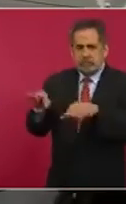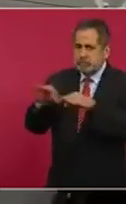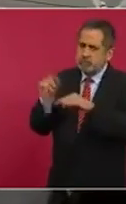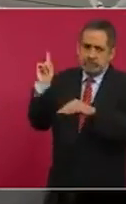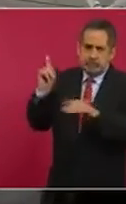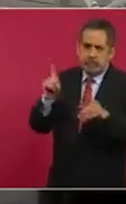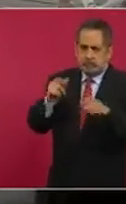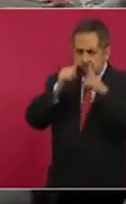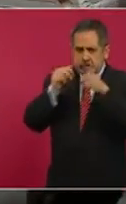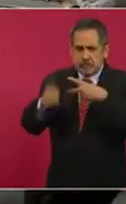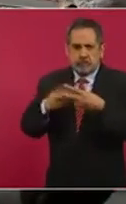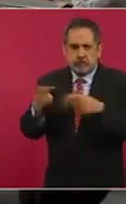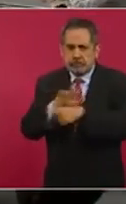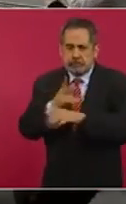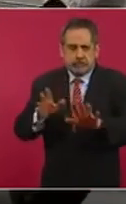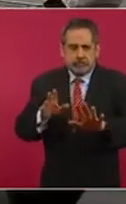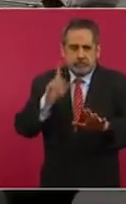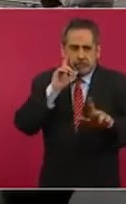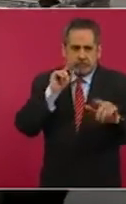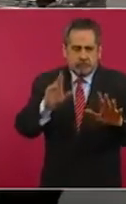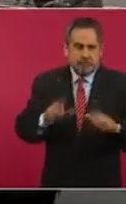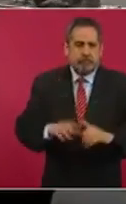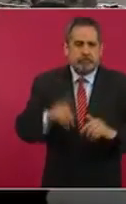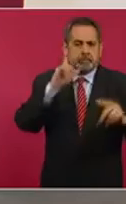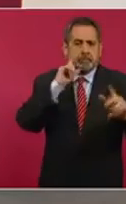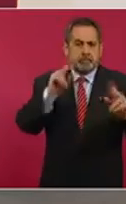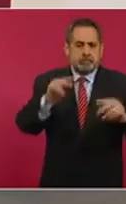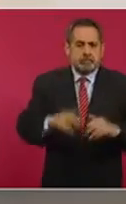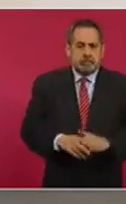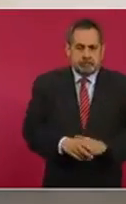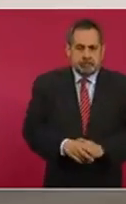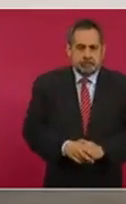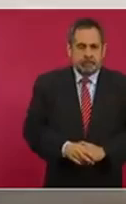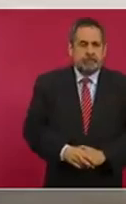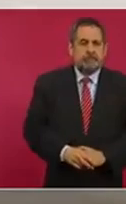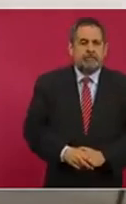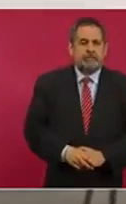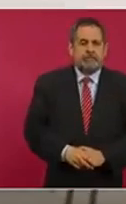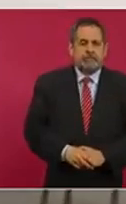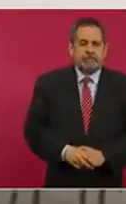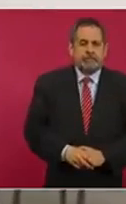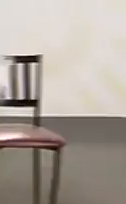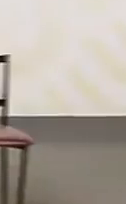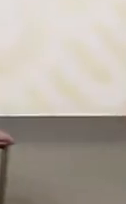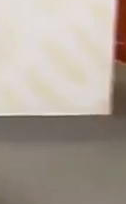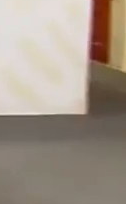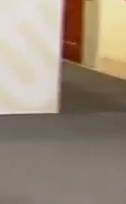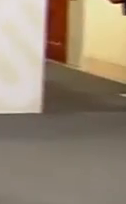importante, lo voy a atender. Mañana. Sí.